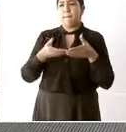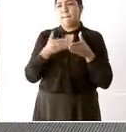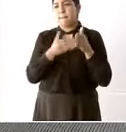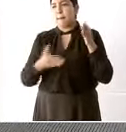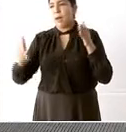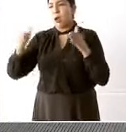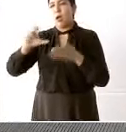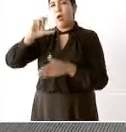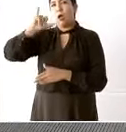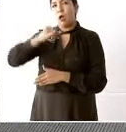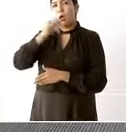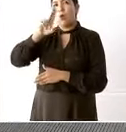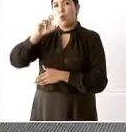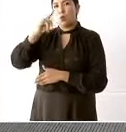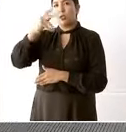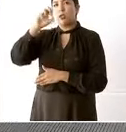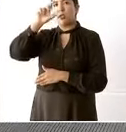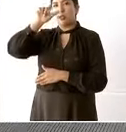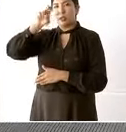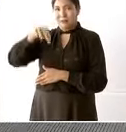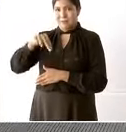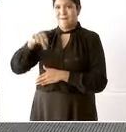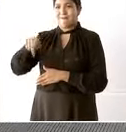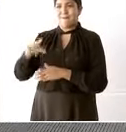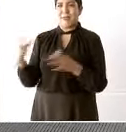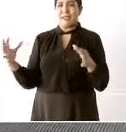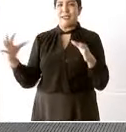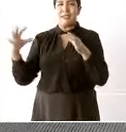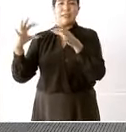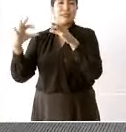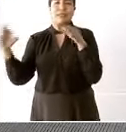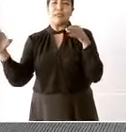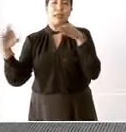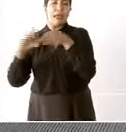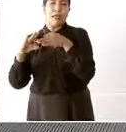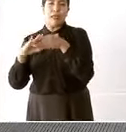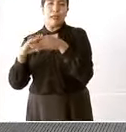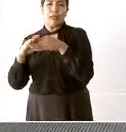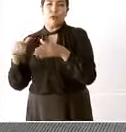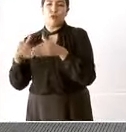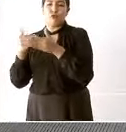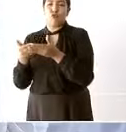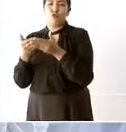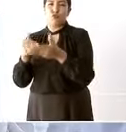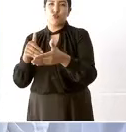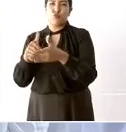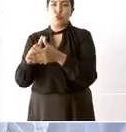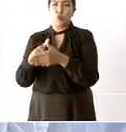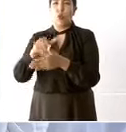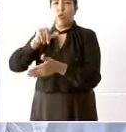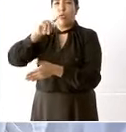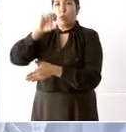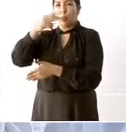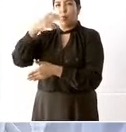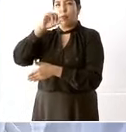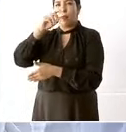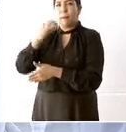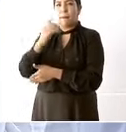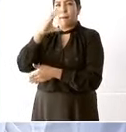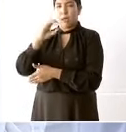con 2 kilómetros de frente carretero y cercano al aeropuerto de Ixtepec, 15 kilómetros dentro de la zona metropolitana de Tehuantepec.